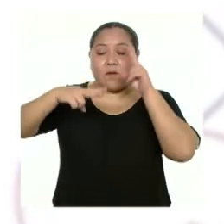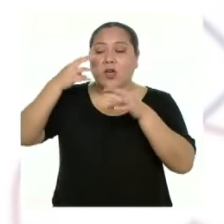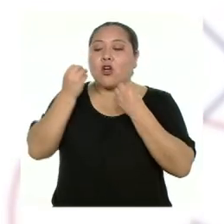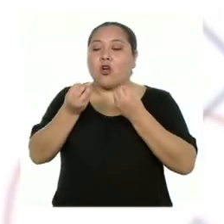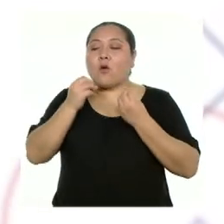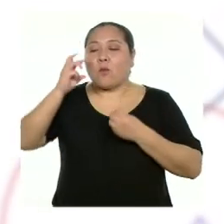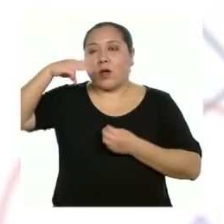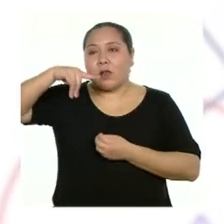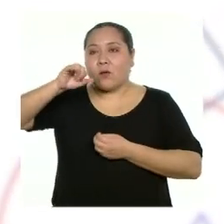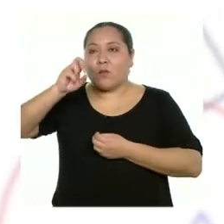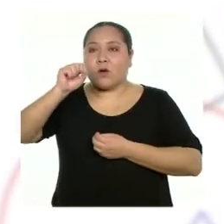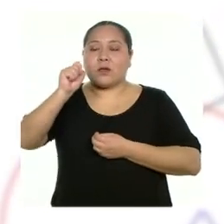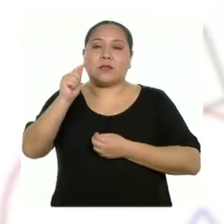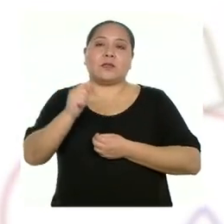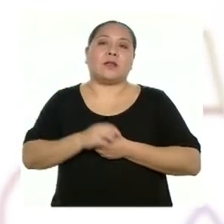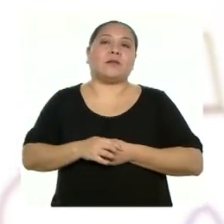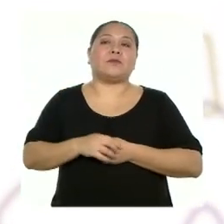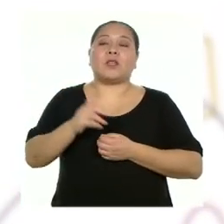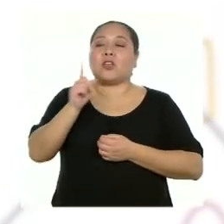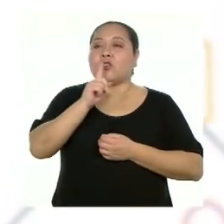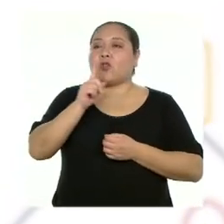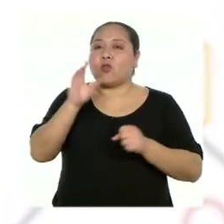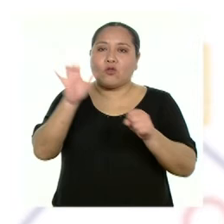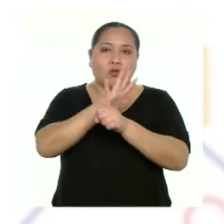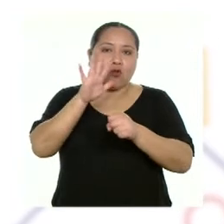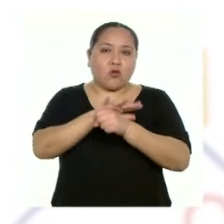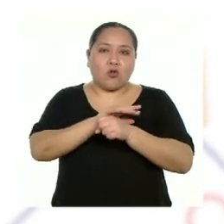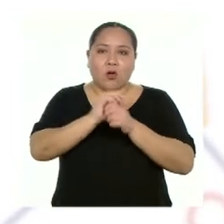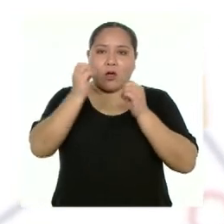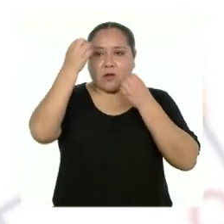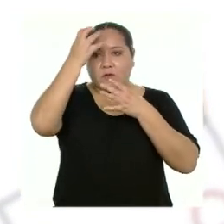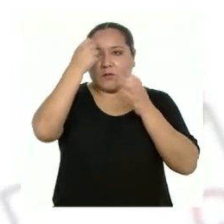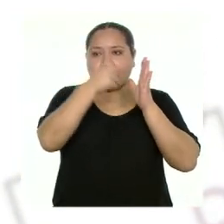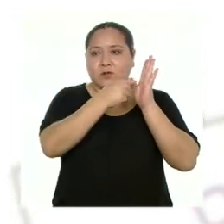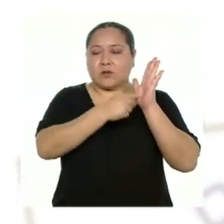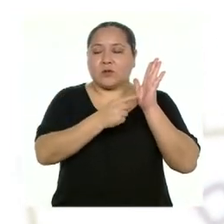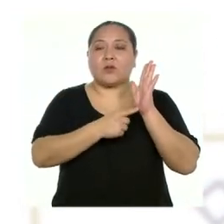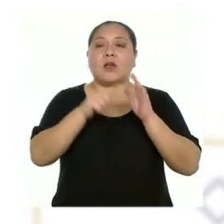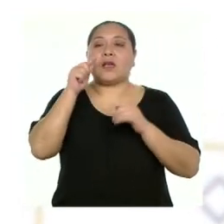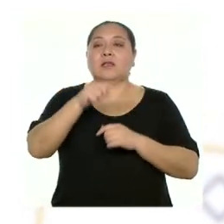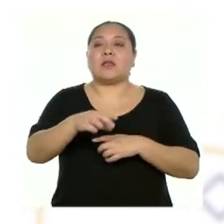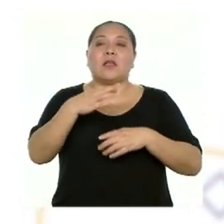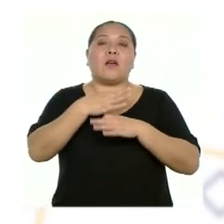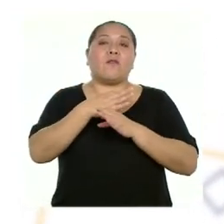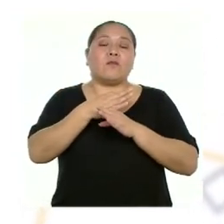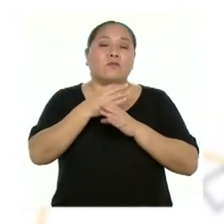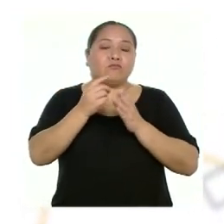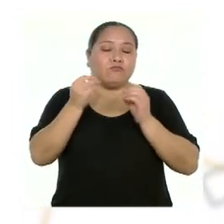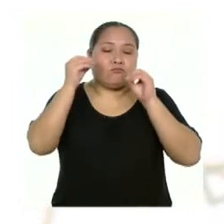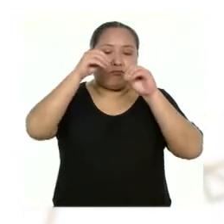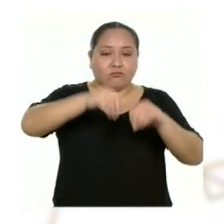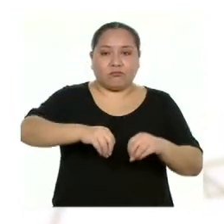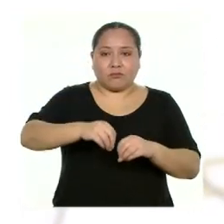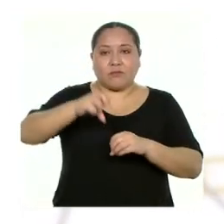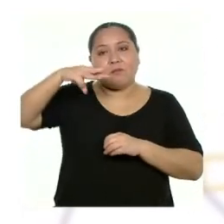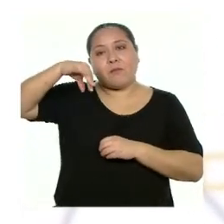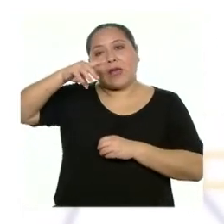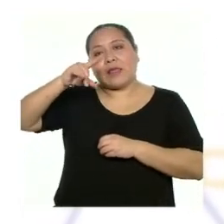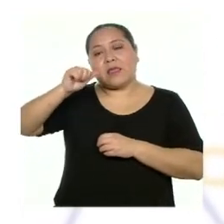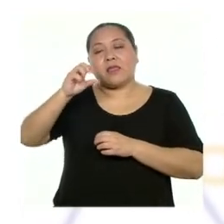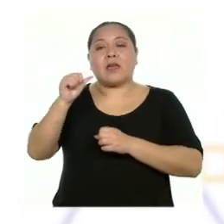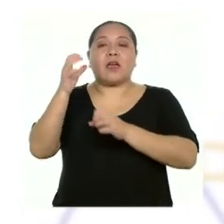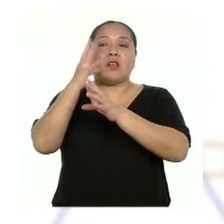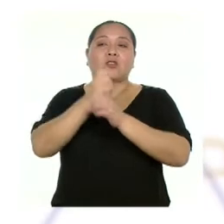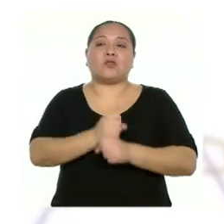solo con algunos números y no la totalidad de los datos. Esa es la fuerza de la medida de resumen. También tengo las medianas